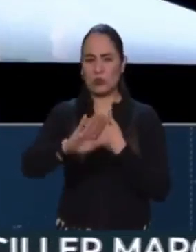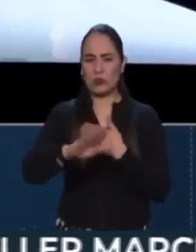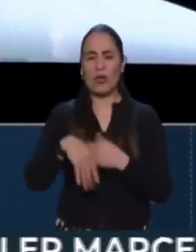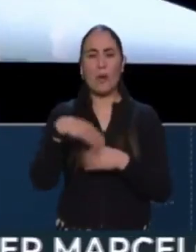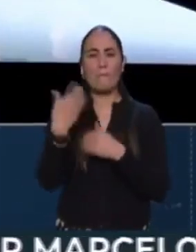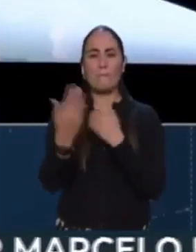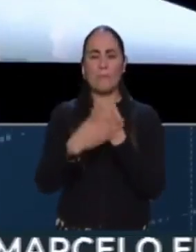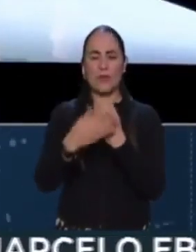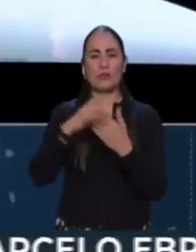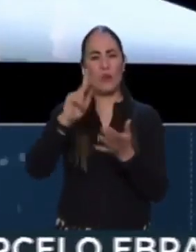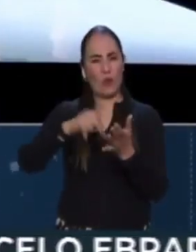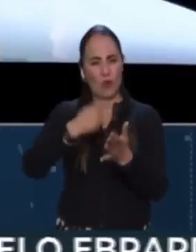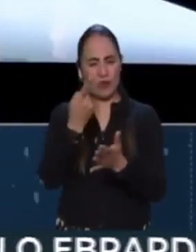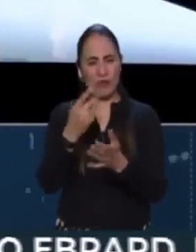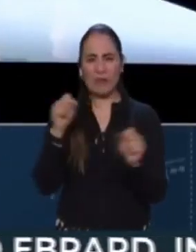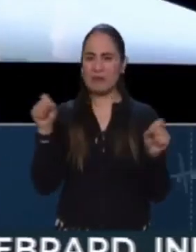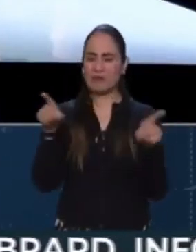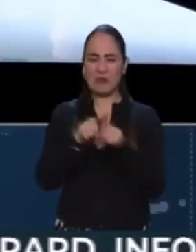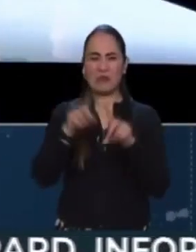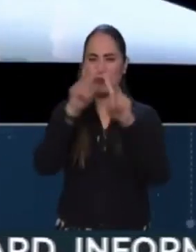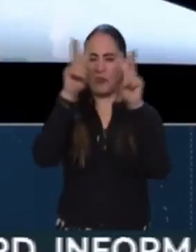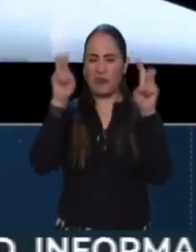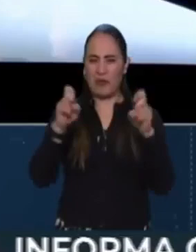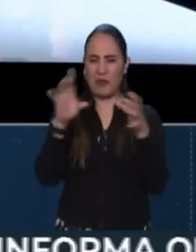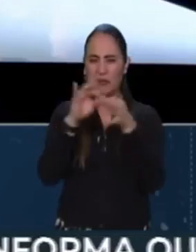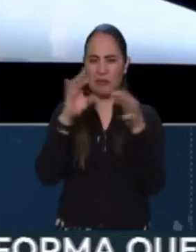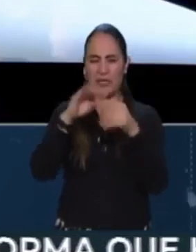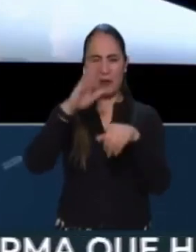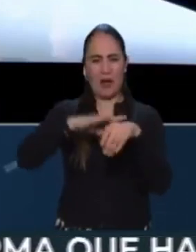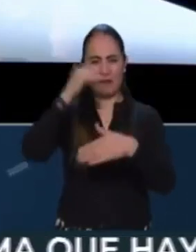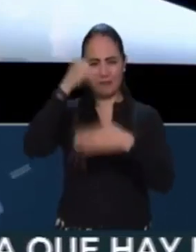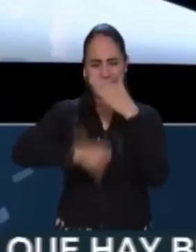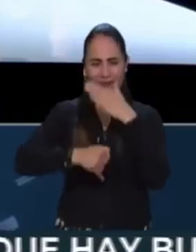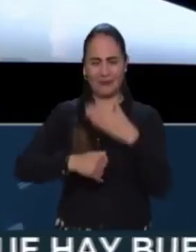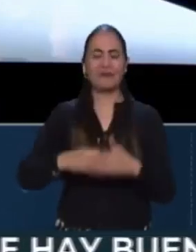muy pronto para seguir discutiendo precisamente esos avances. Con gusto, buenas noches, gracias.